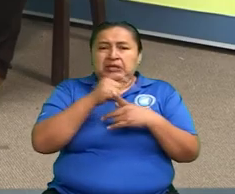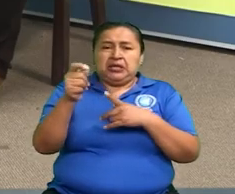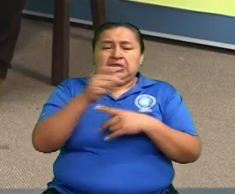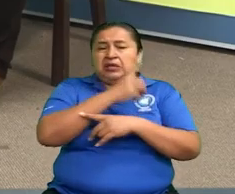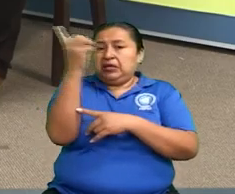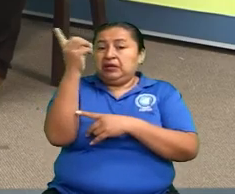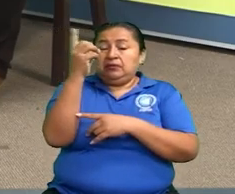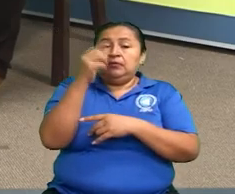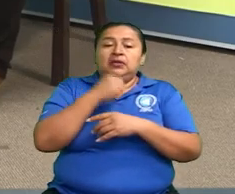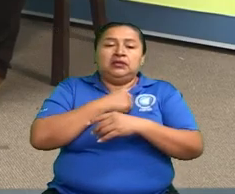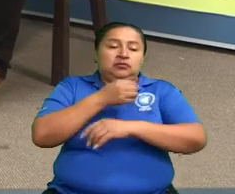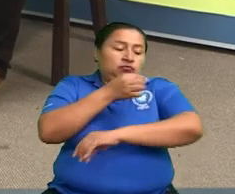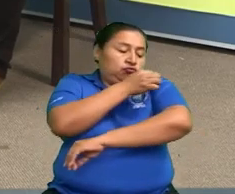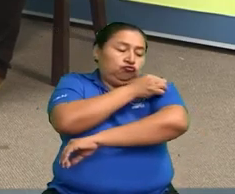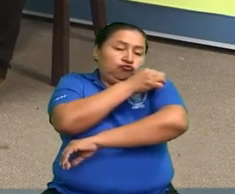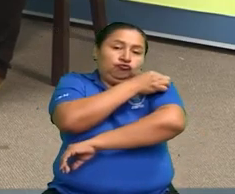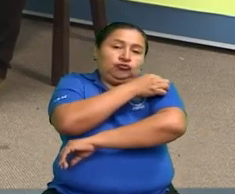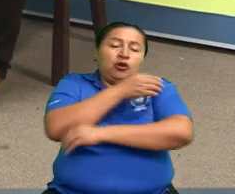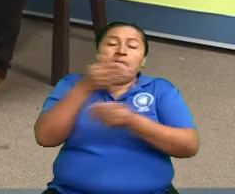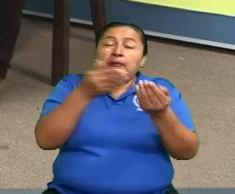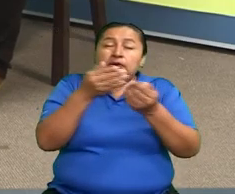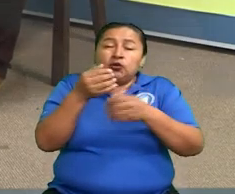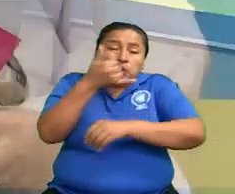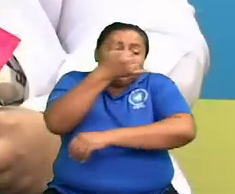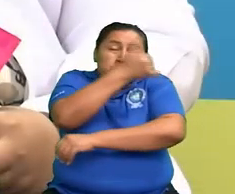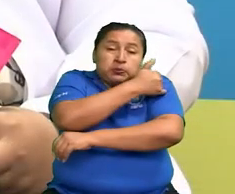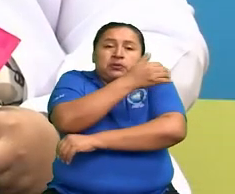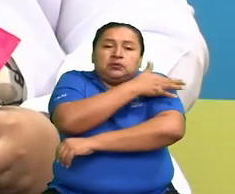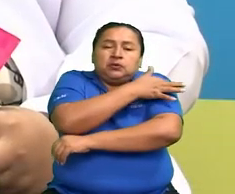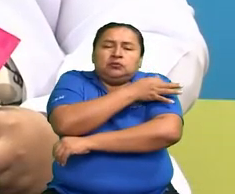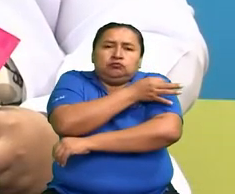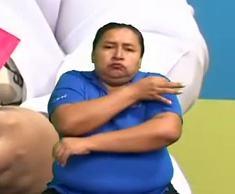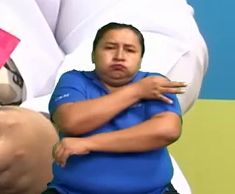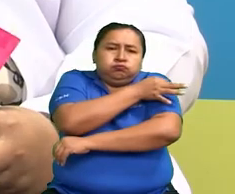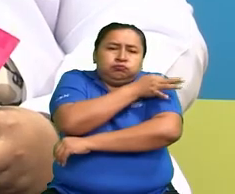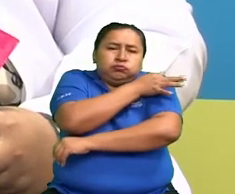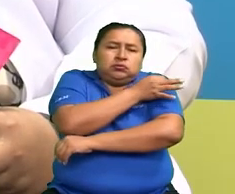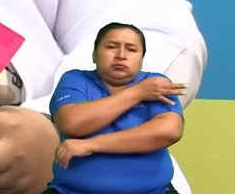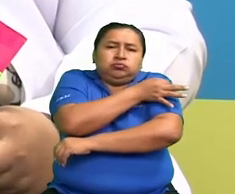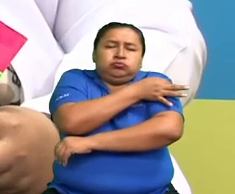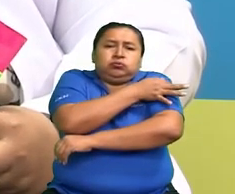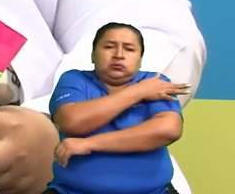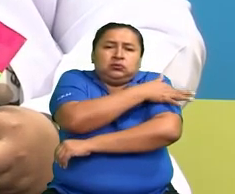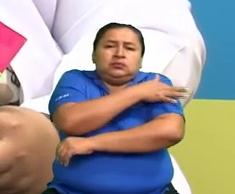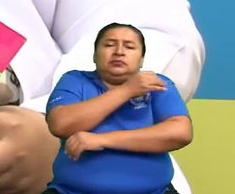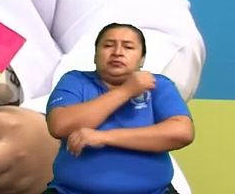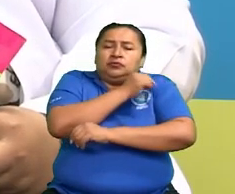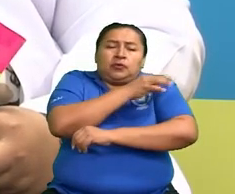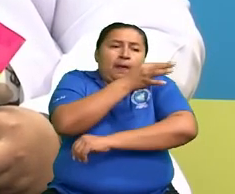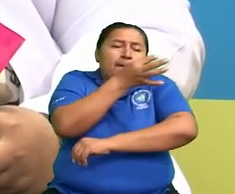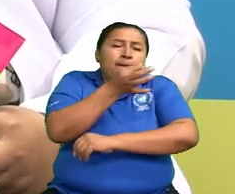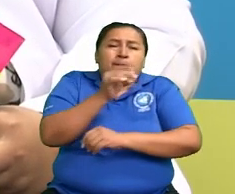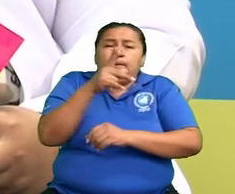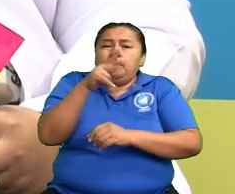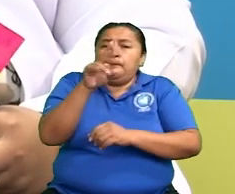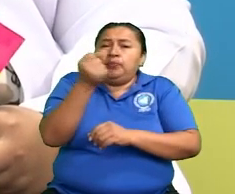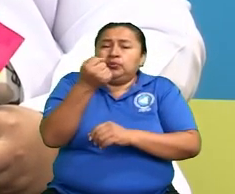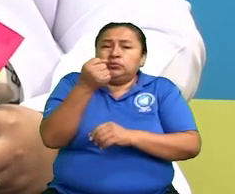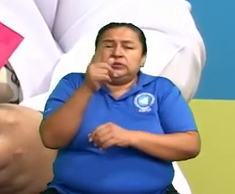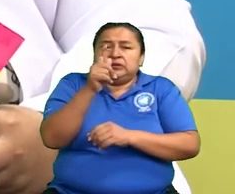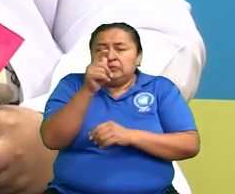una ronchita, ¿verdad? Sale una ronchita, la cual después se va a hacer una marca permanente. Una pusita, ¿verdad? Como que tiene